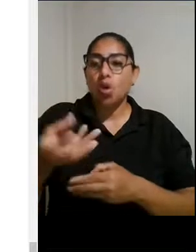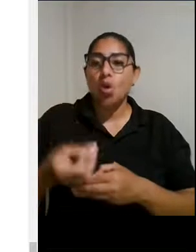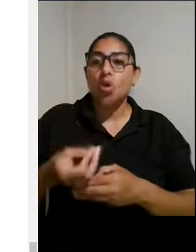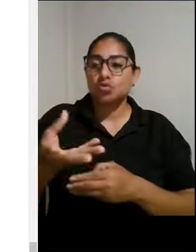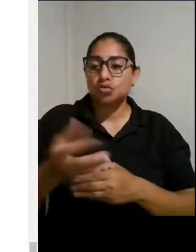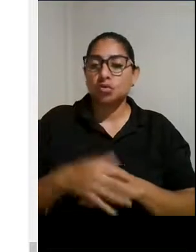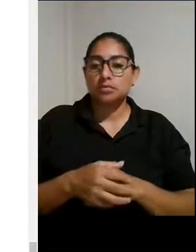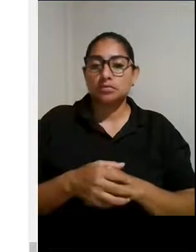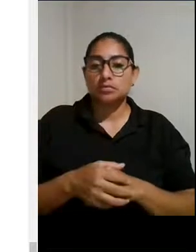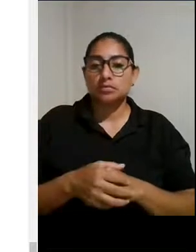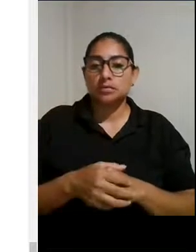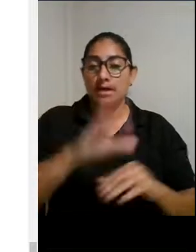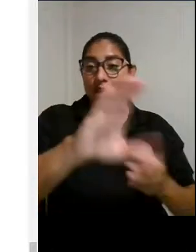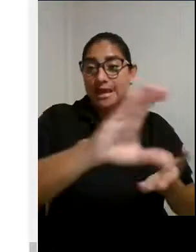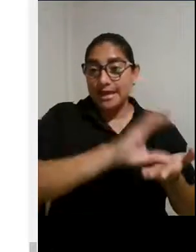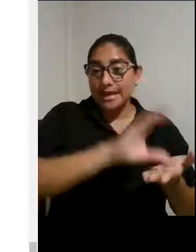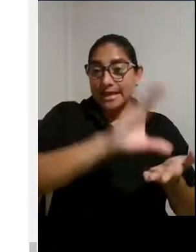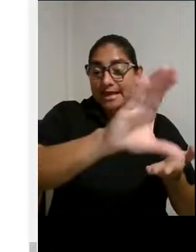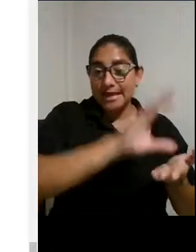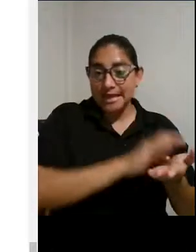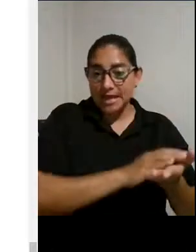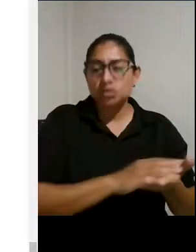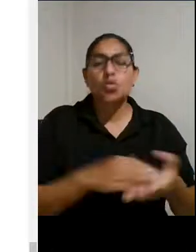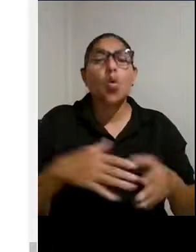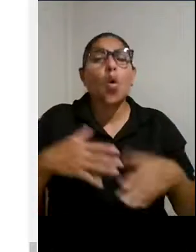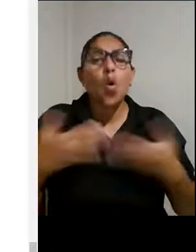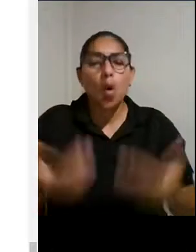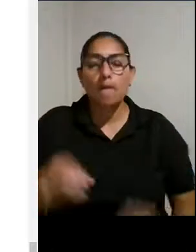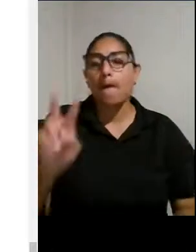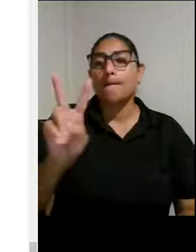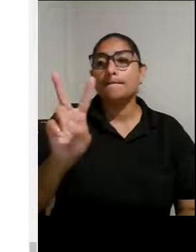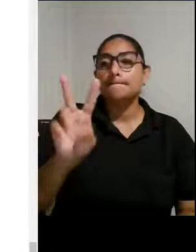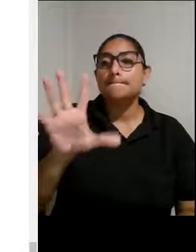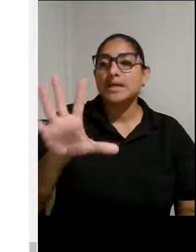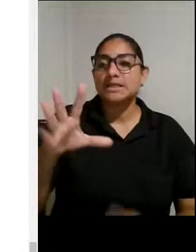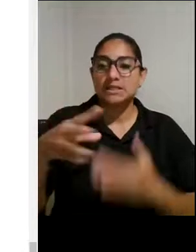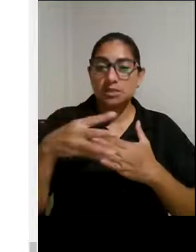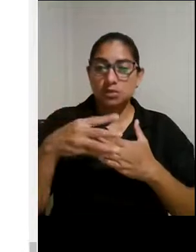Teníamos que el ingreso está modelado por 25x